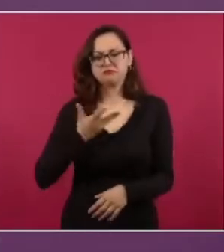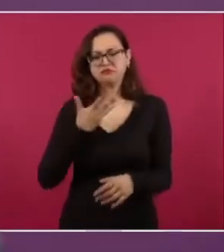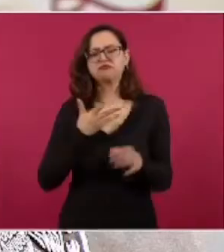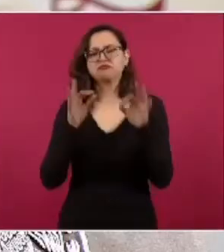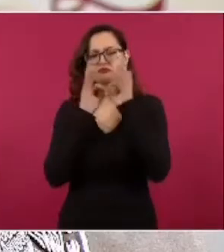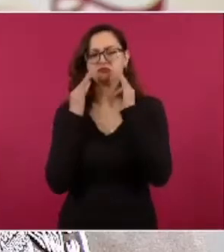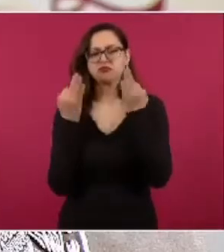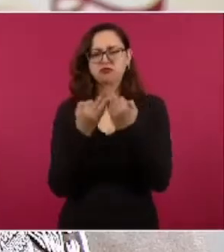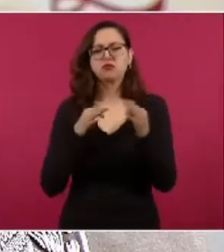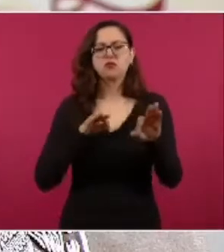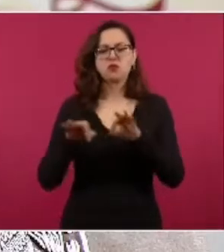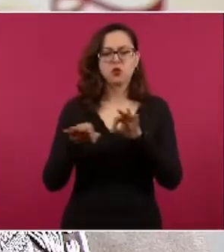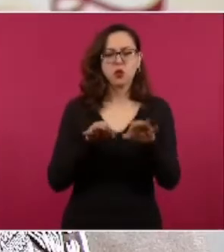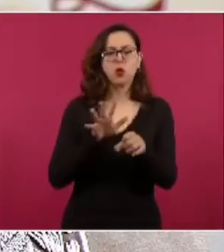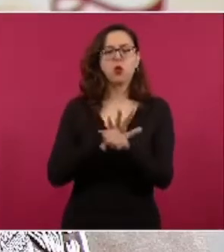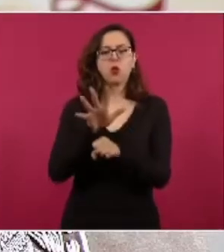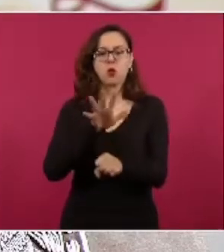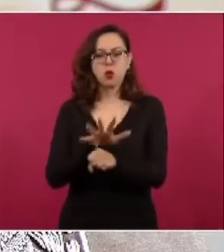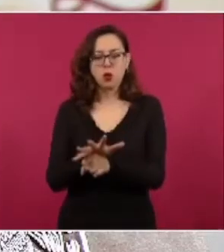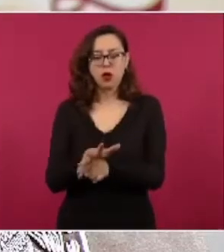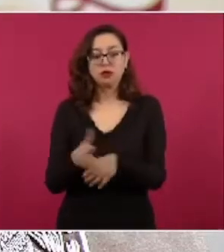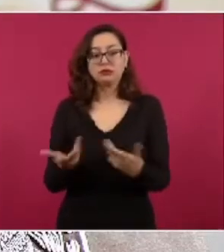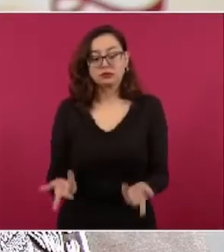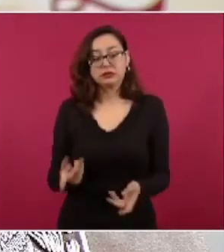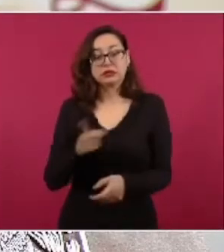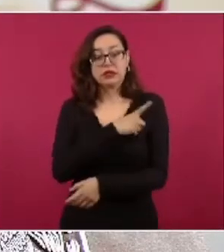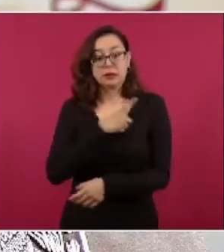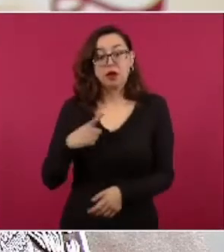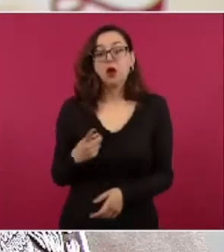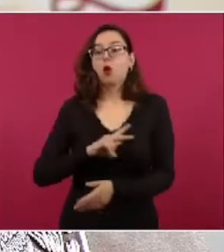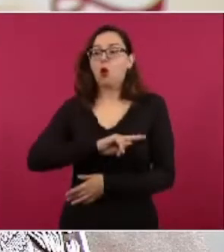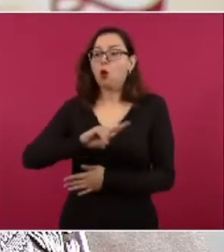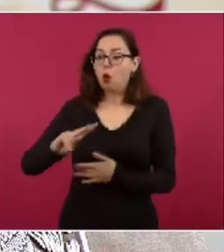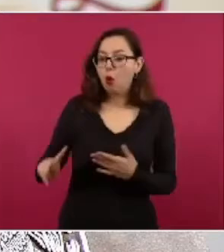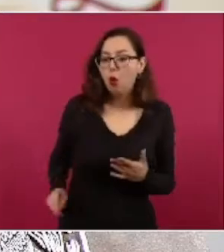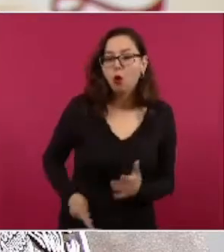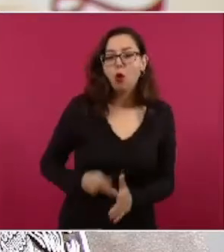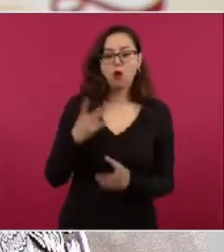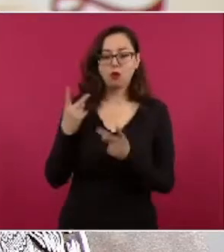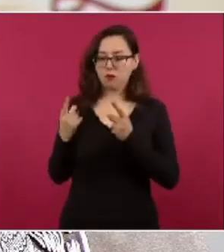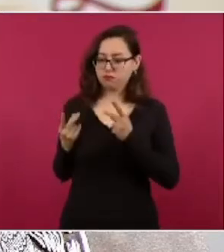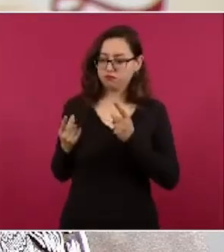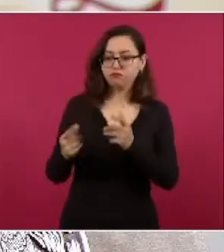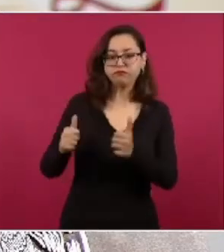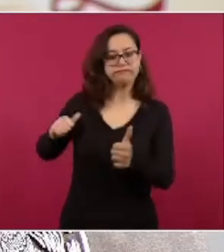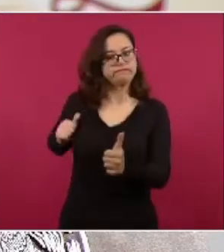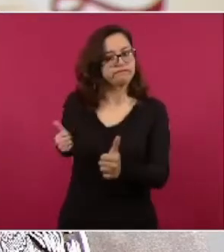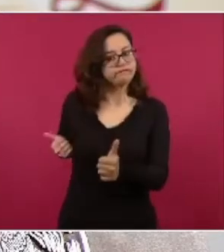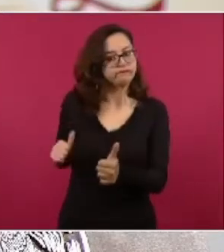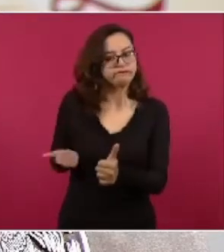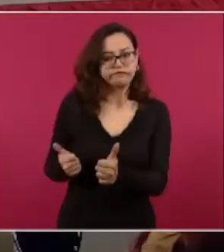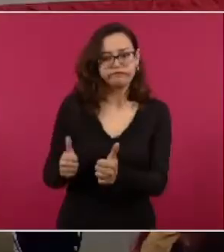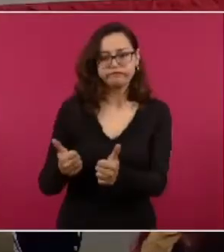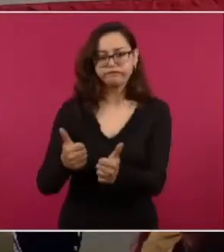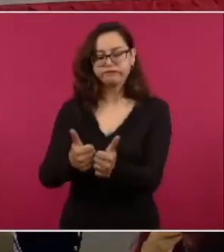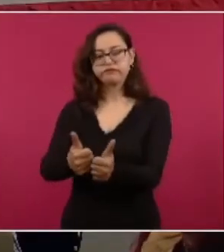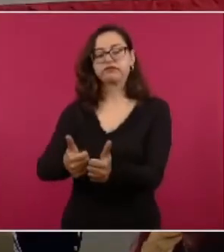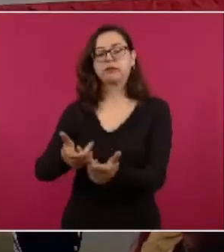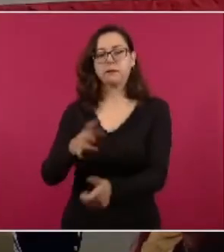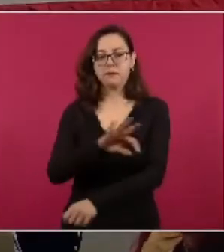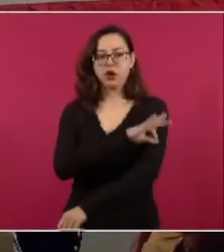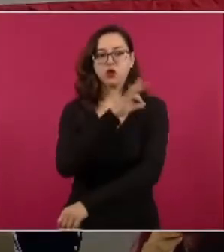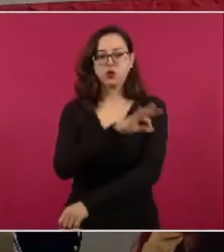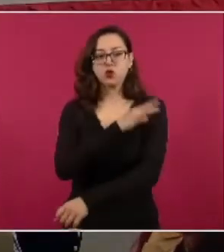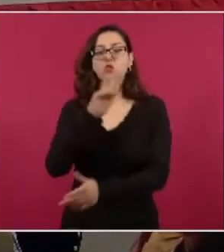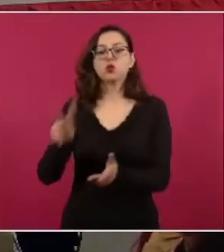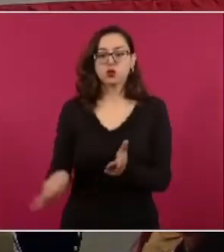pública que son las campañas de recuperación de cobertura que precisamente tienen lugar cuando existe este tipo de situación. Vamos